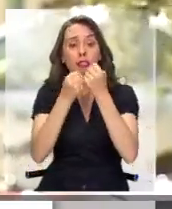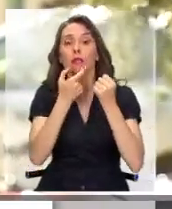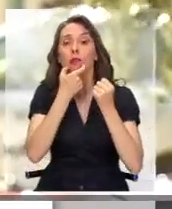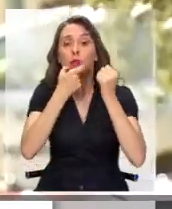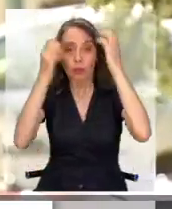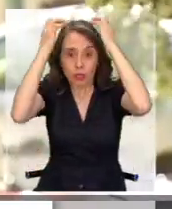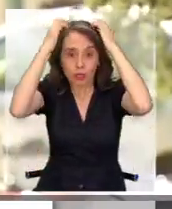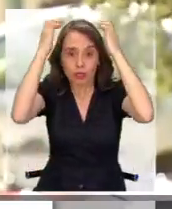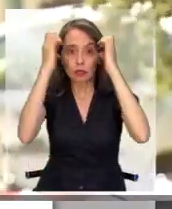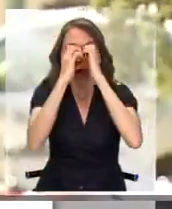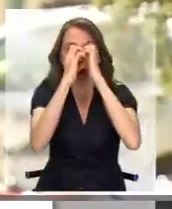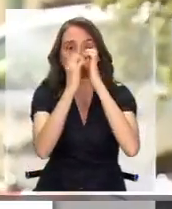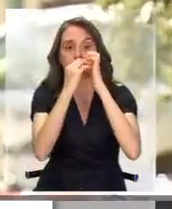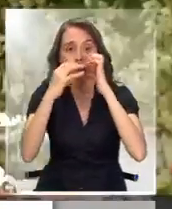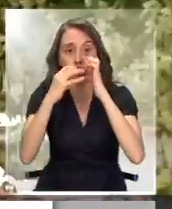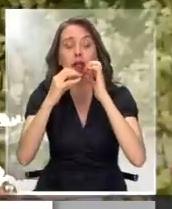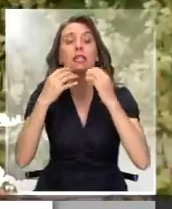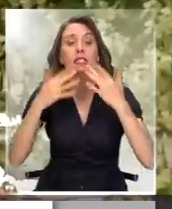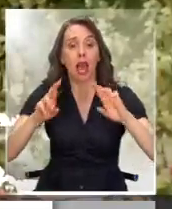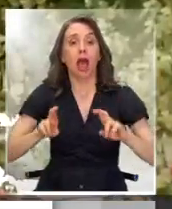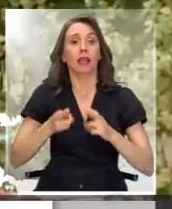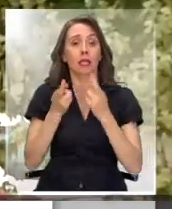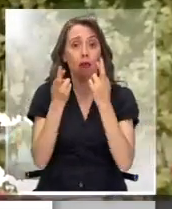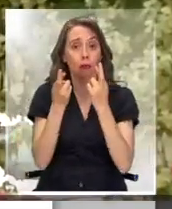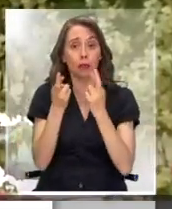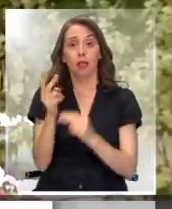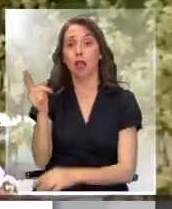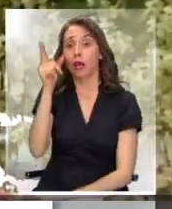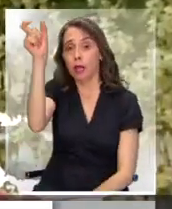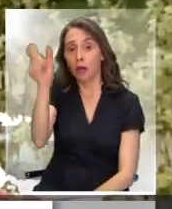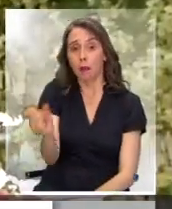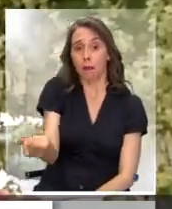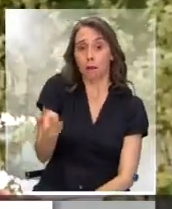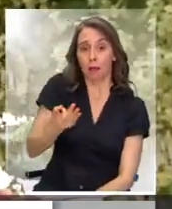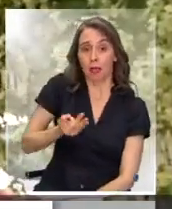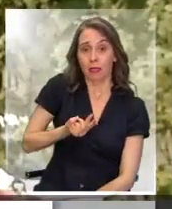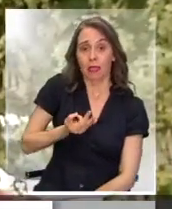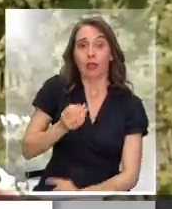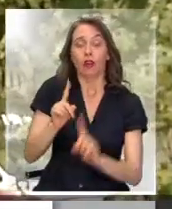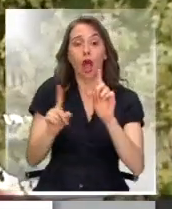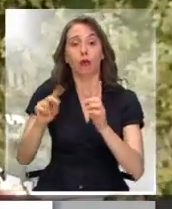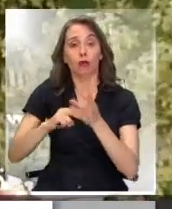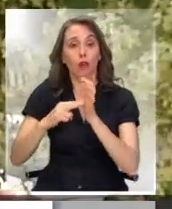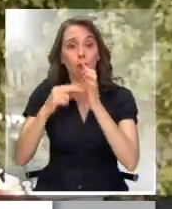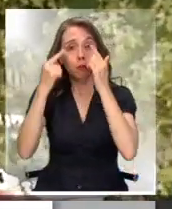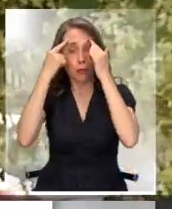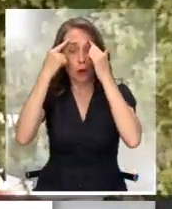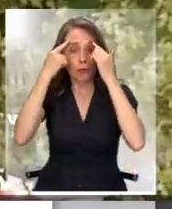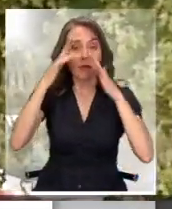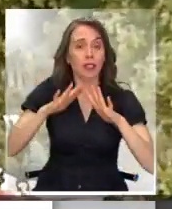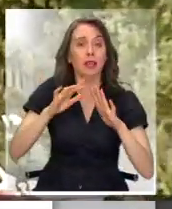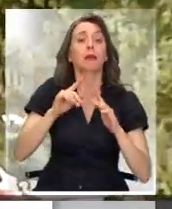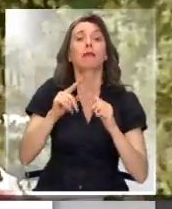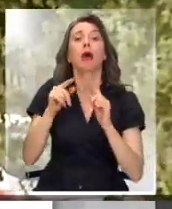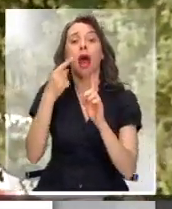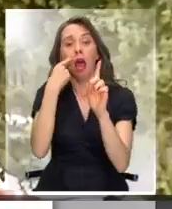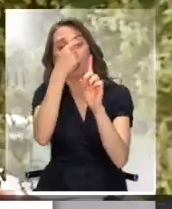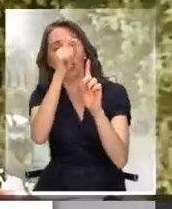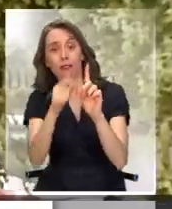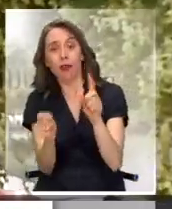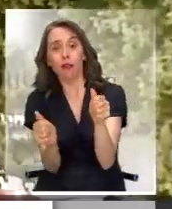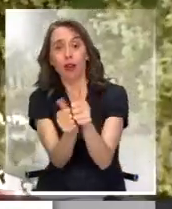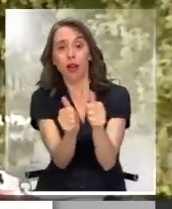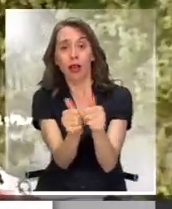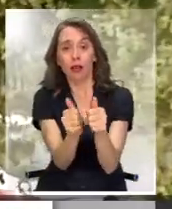encéfalo craneano recuperados me comentó así que algunos tenían algún cierto pero bueno son evaluados son acompañados tanto